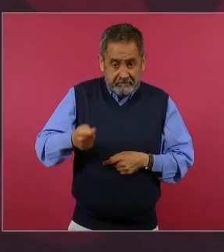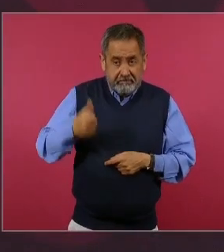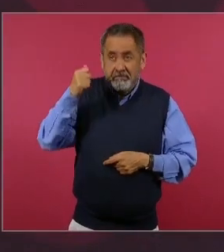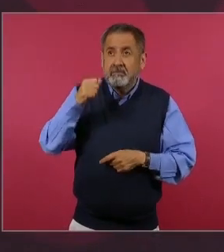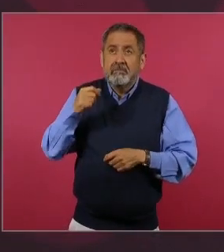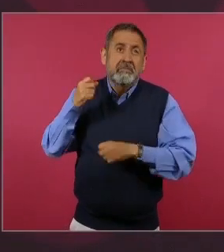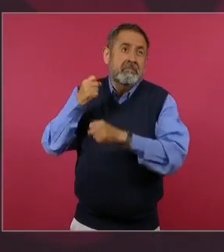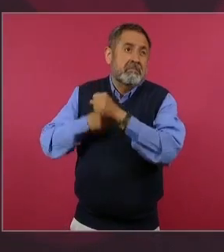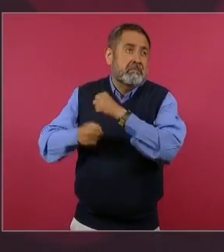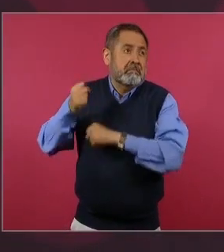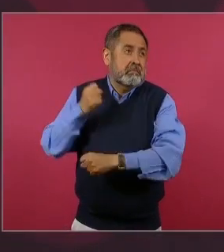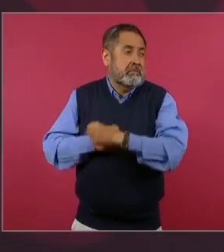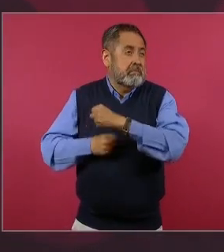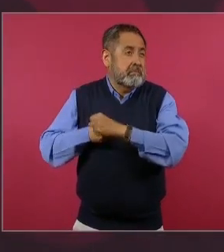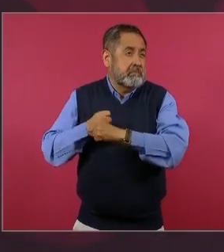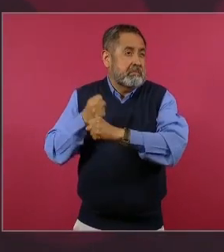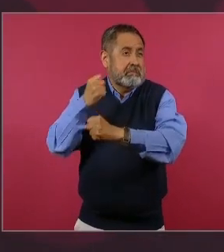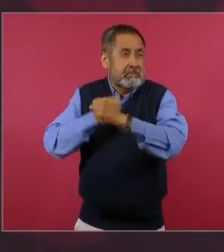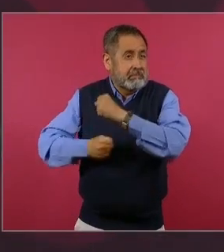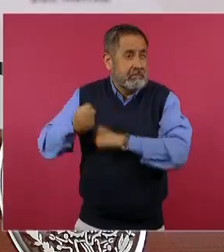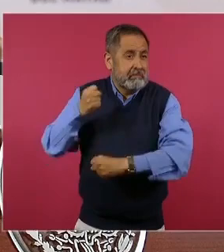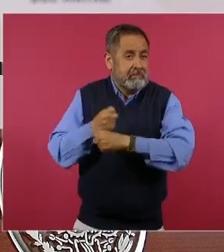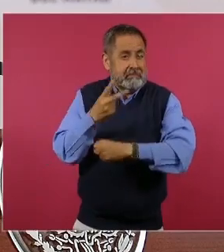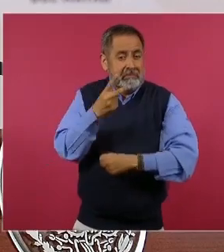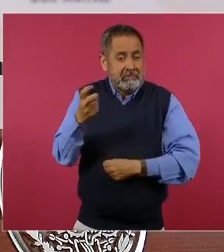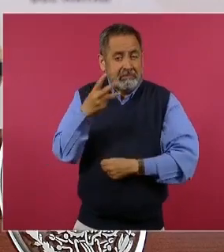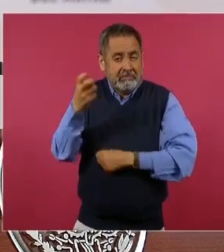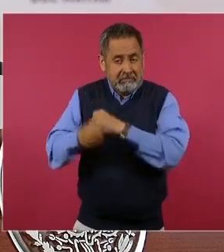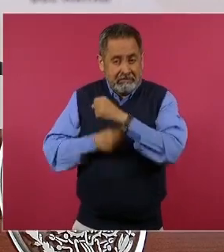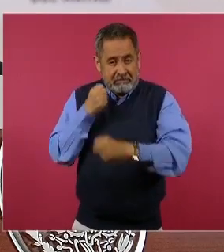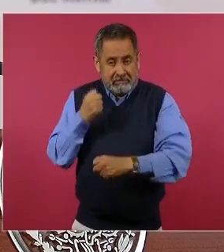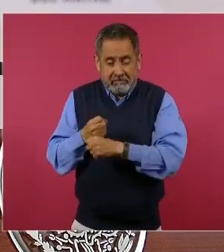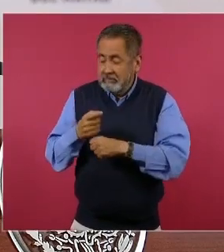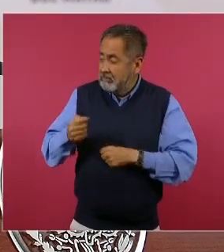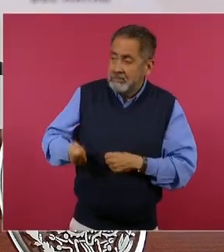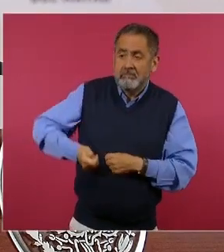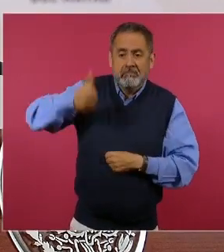en siglos se quiebra la regla,